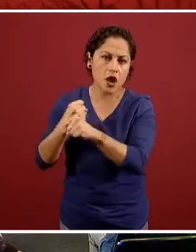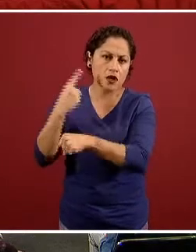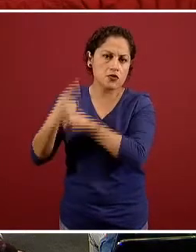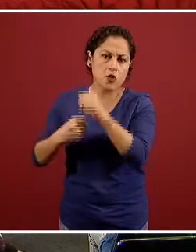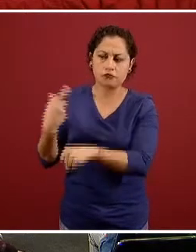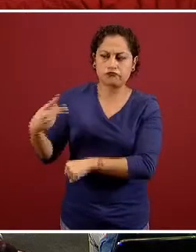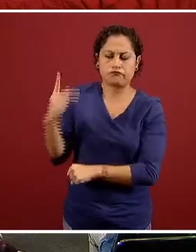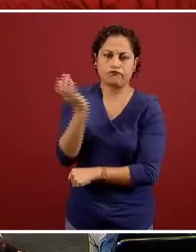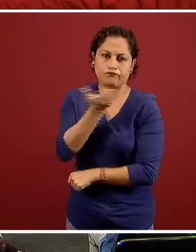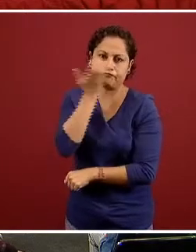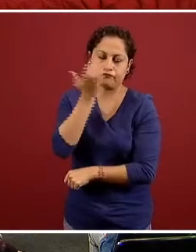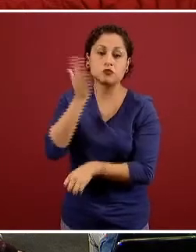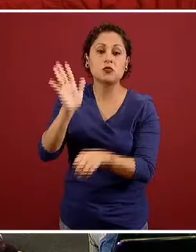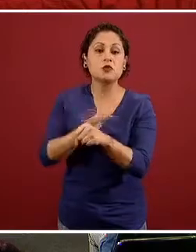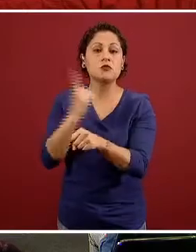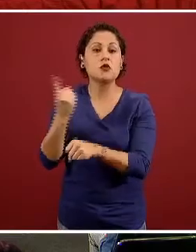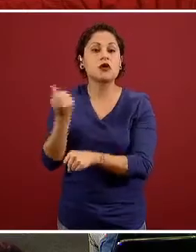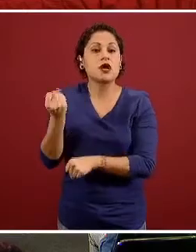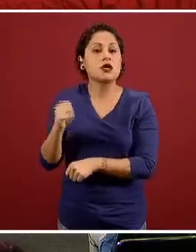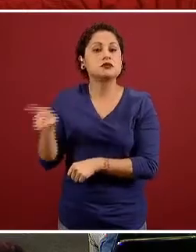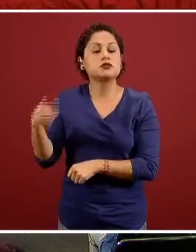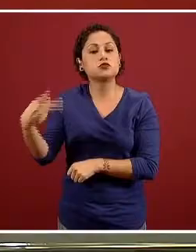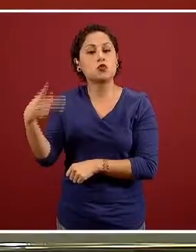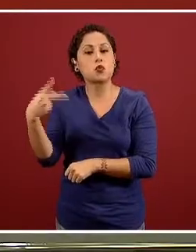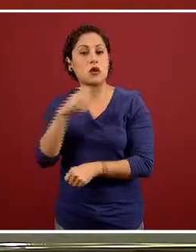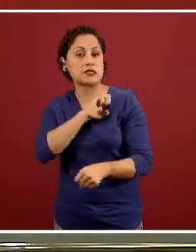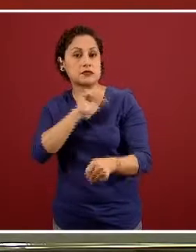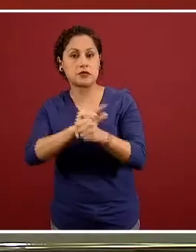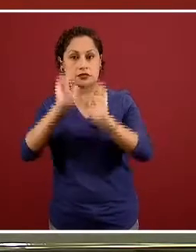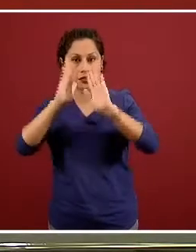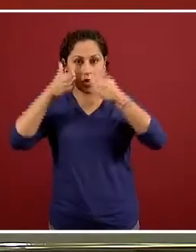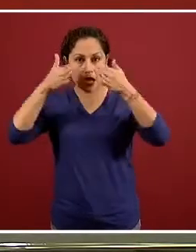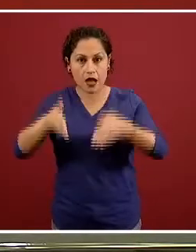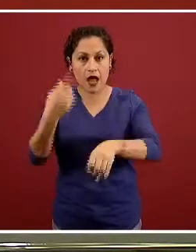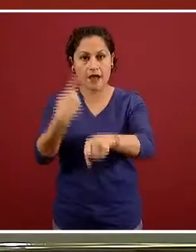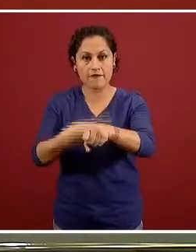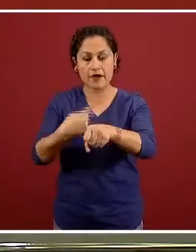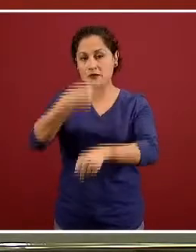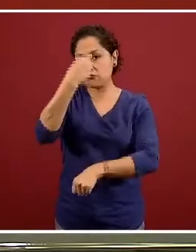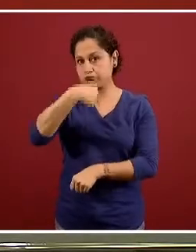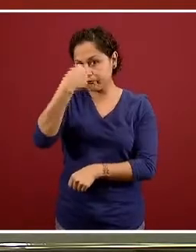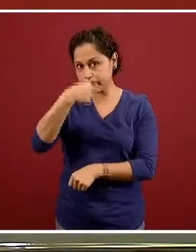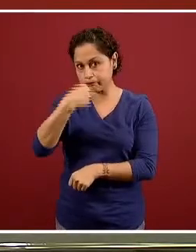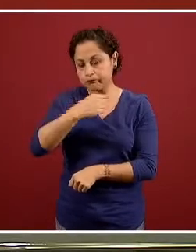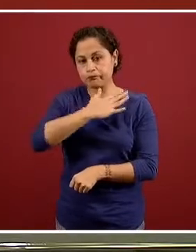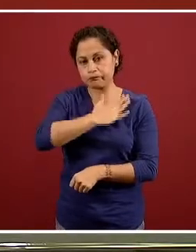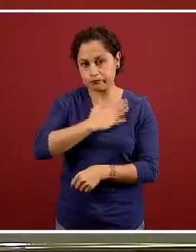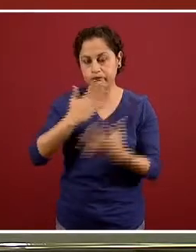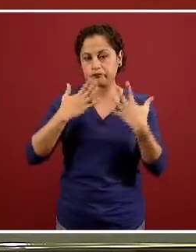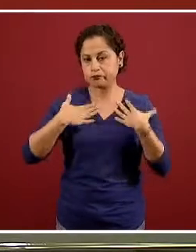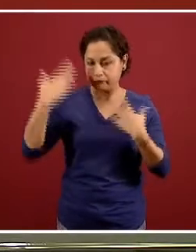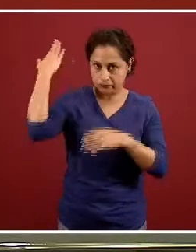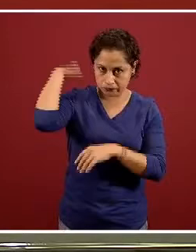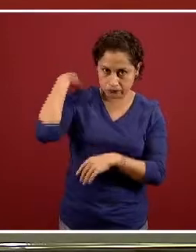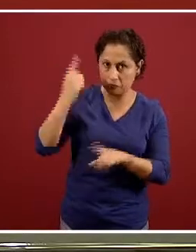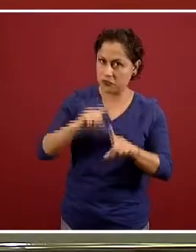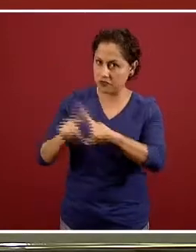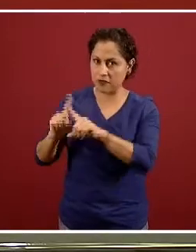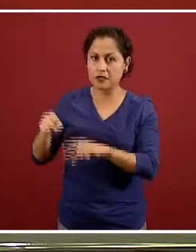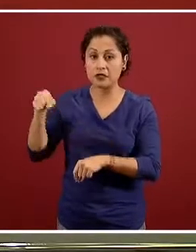gravedad de la temporada, el INER utiliza otras zonas del hospital, usualmente